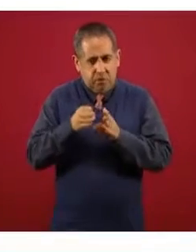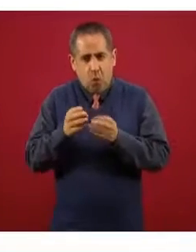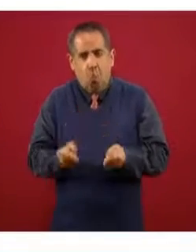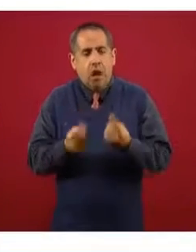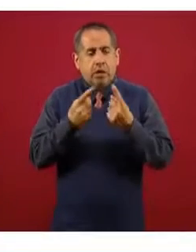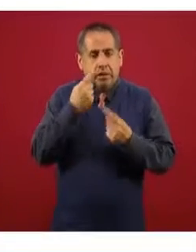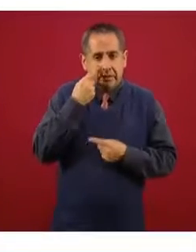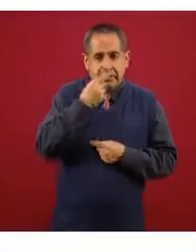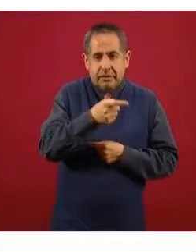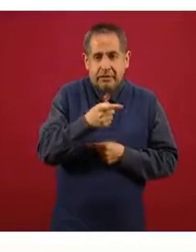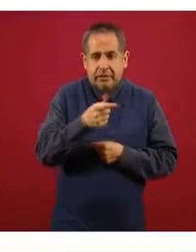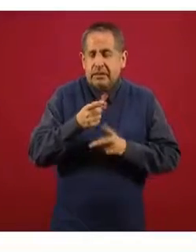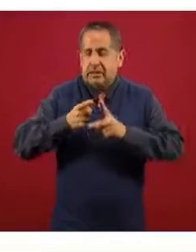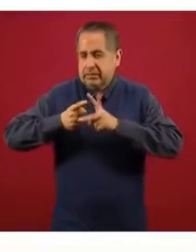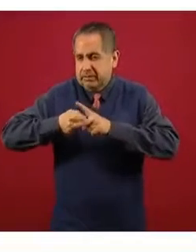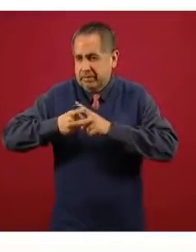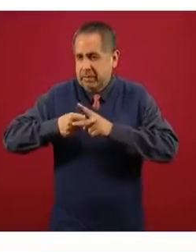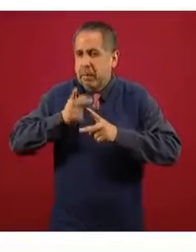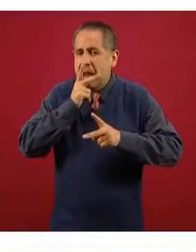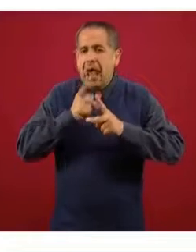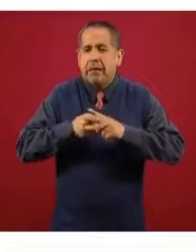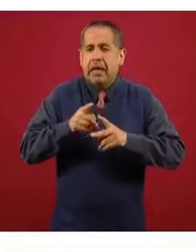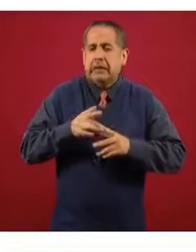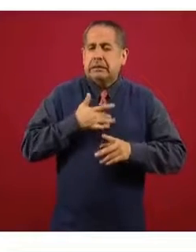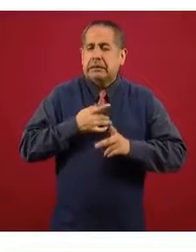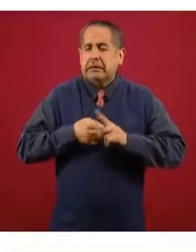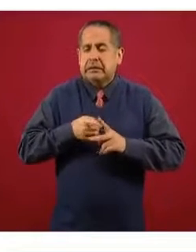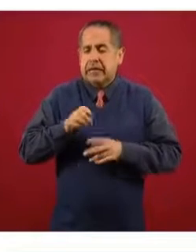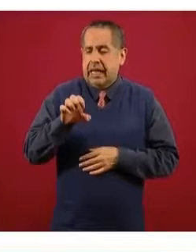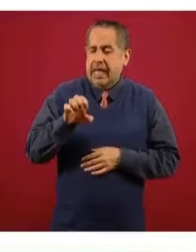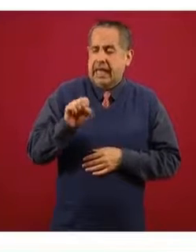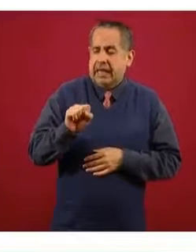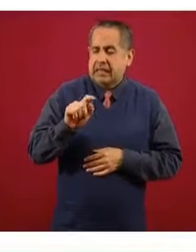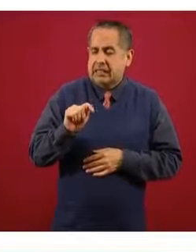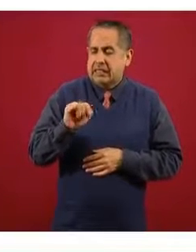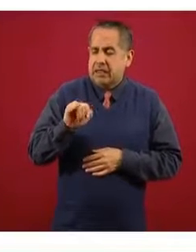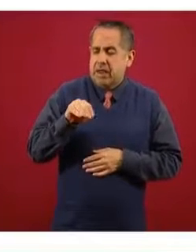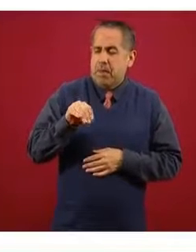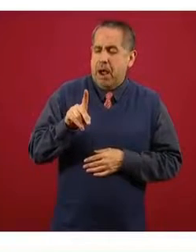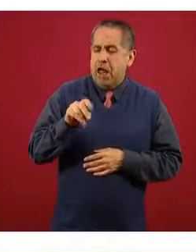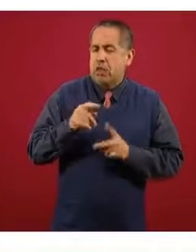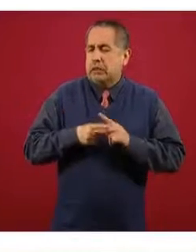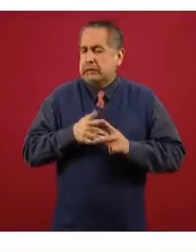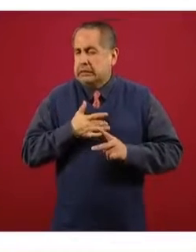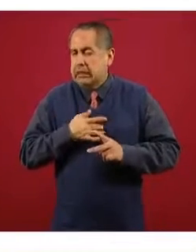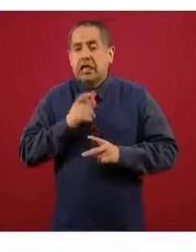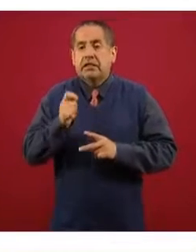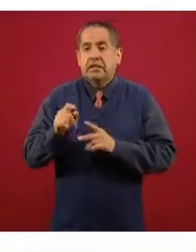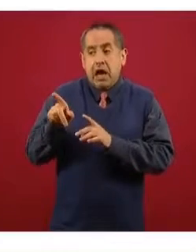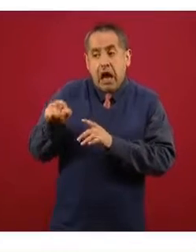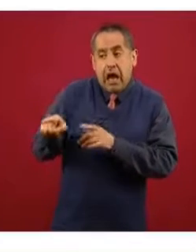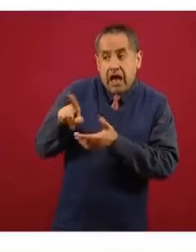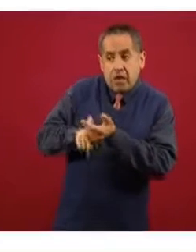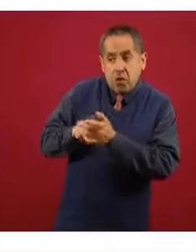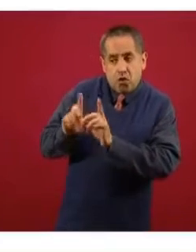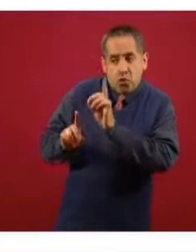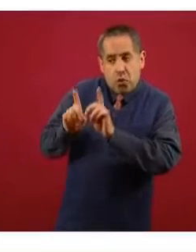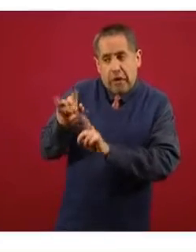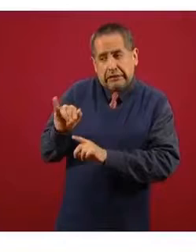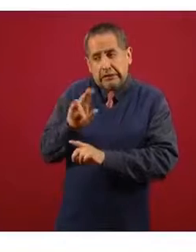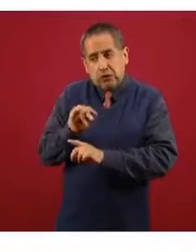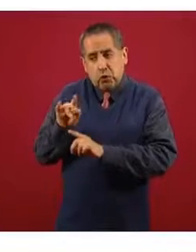Siempre que usamos la palabra estimados, quiere decir que estamos también sumando los casos aún sospechosos por porcentaje de positividad